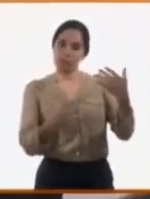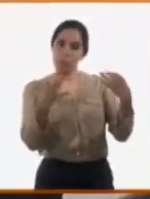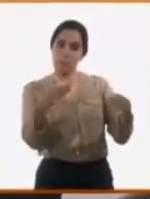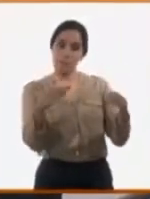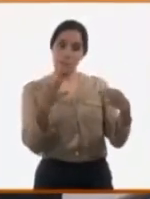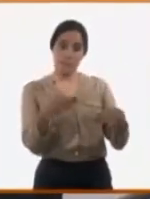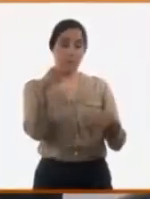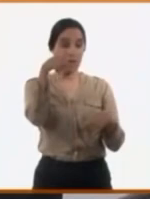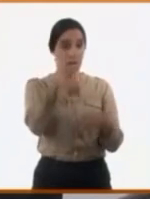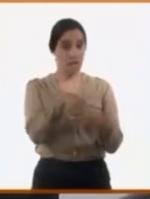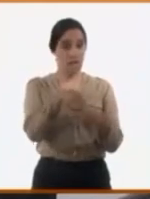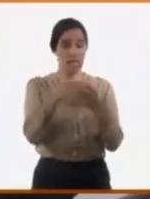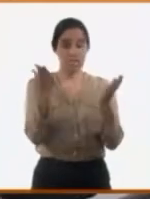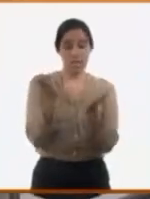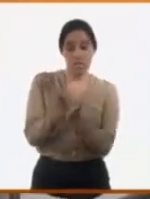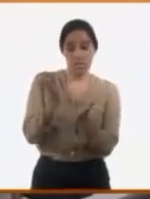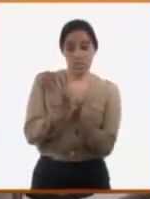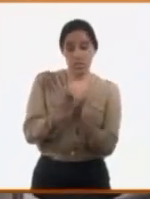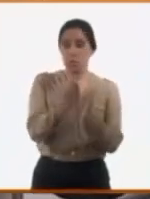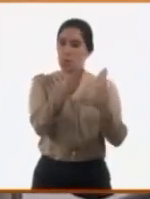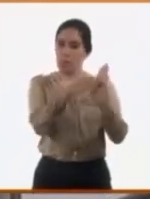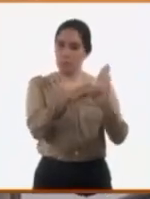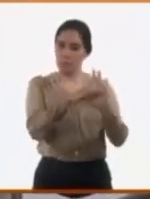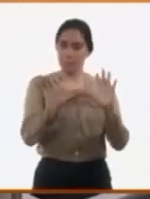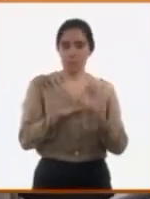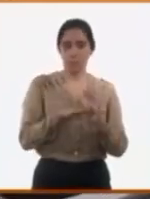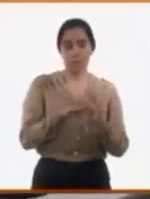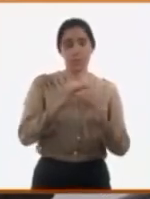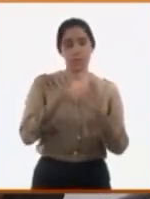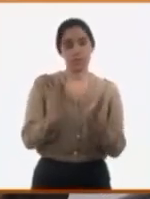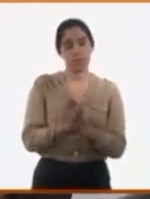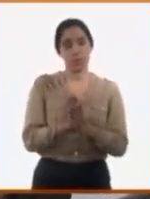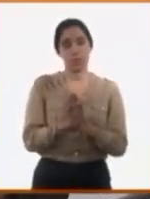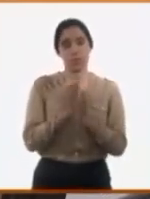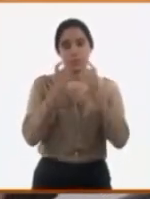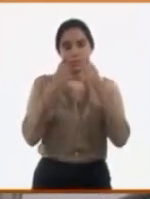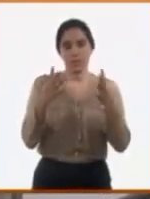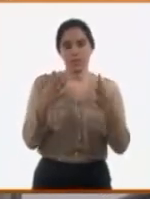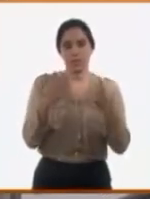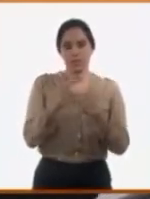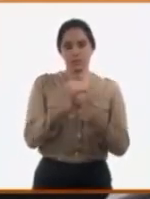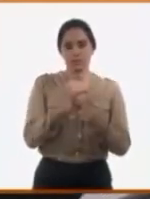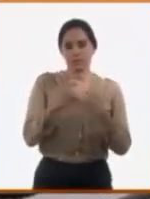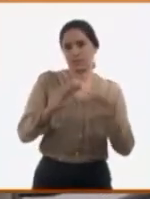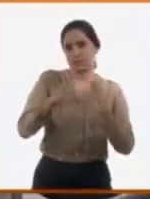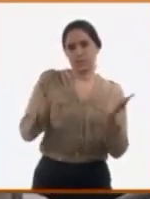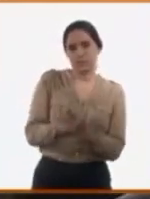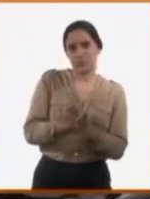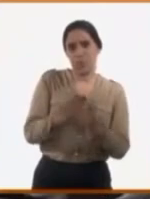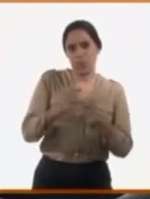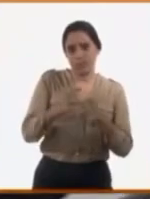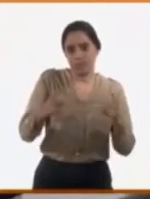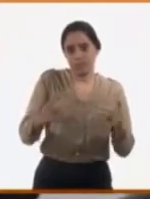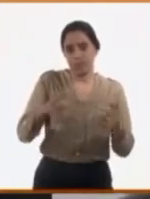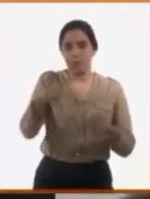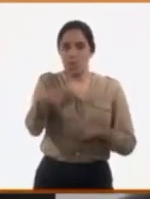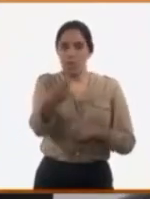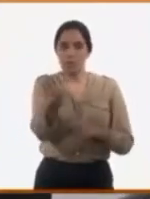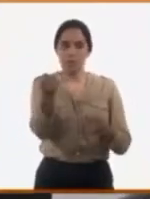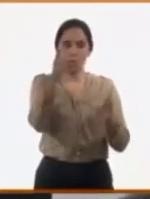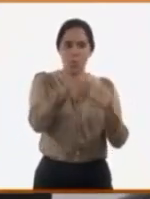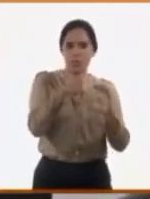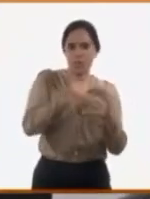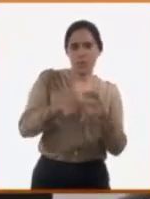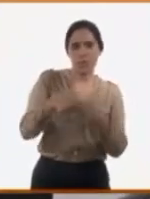también exceder en algún algunas H no es que tampoco es atib burrari a los estudiantes Pero sí puede haber una organización